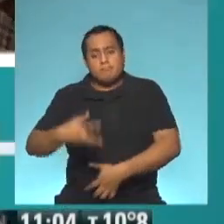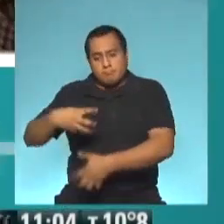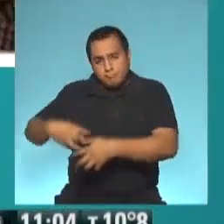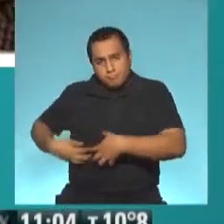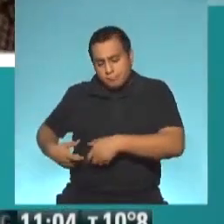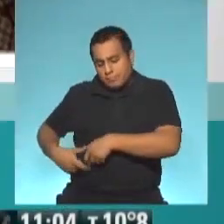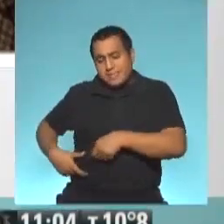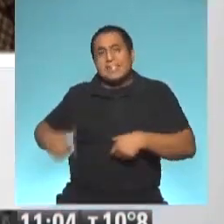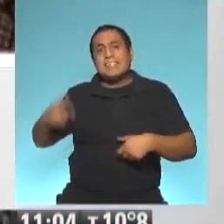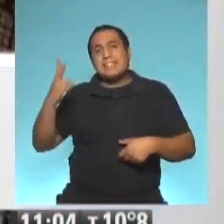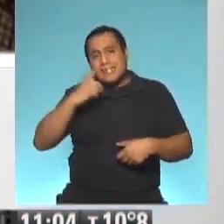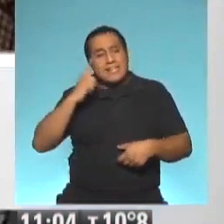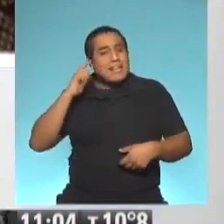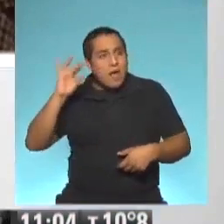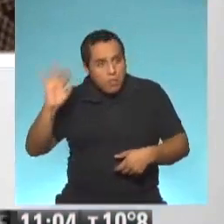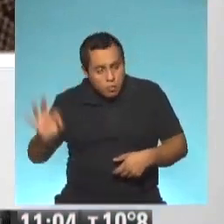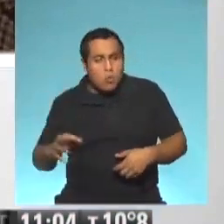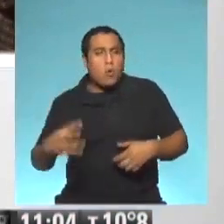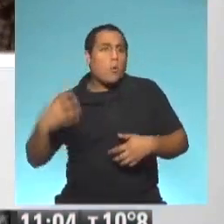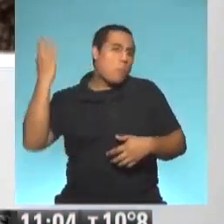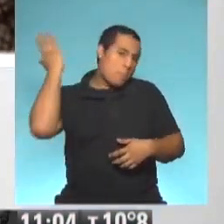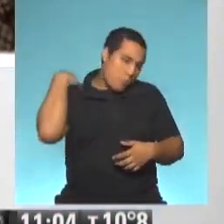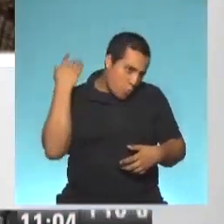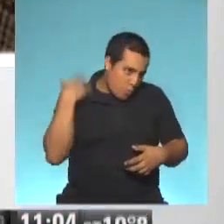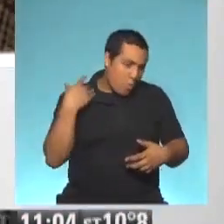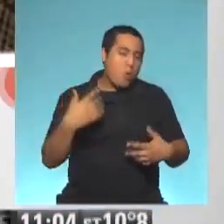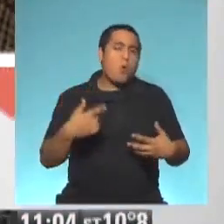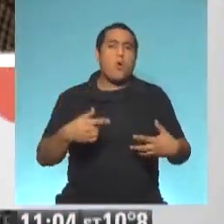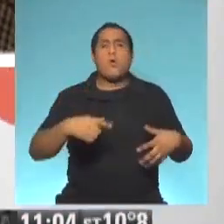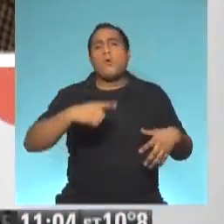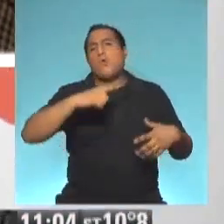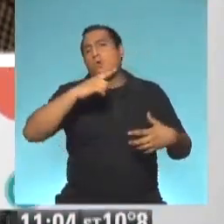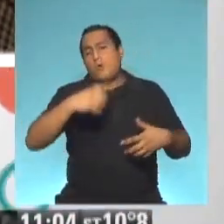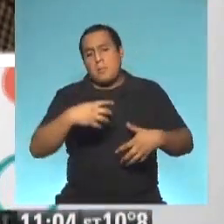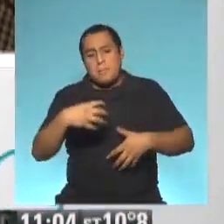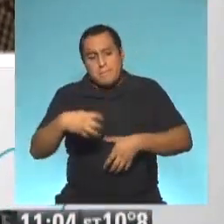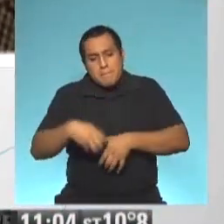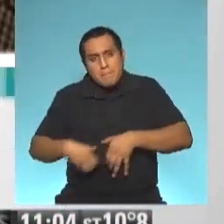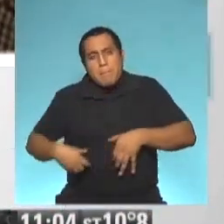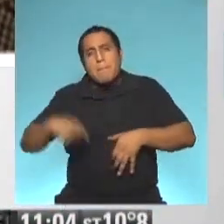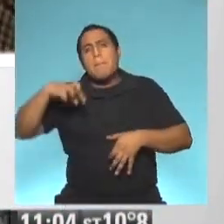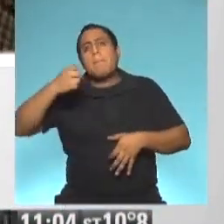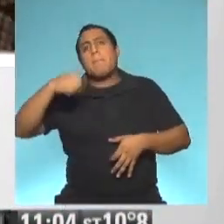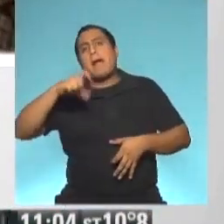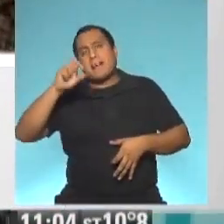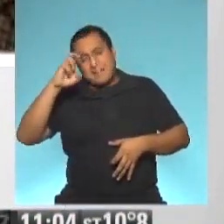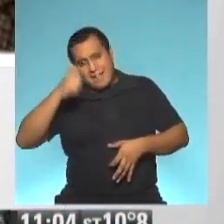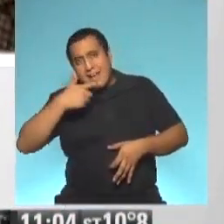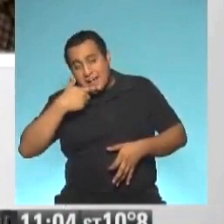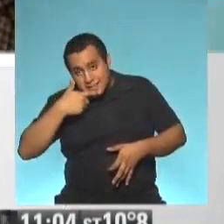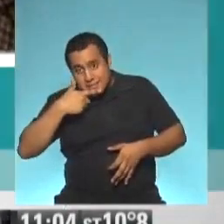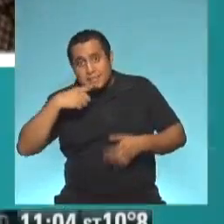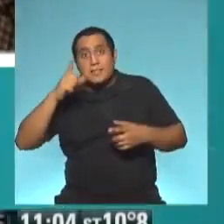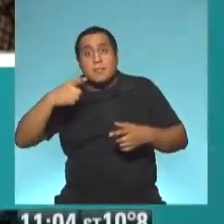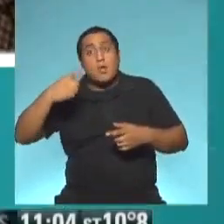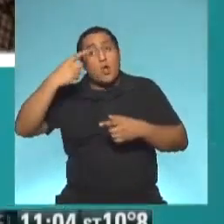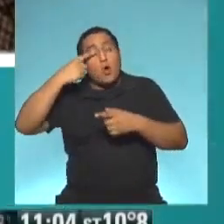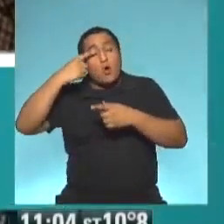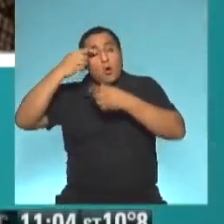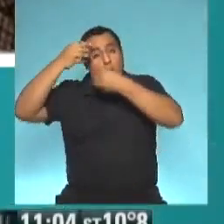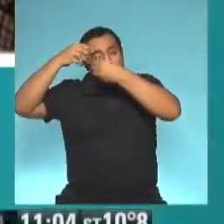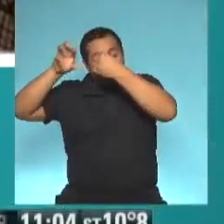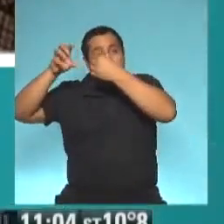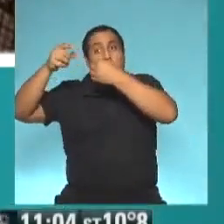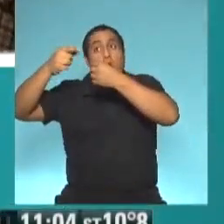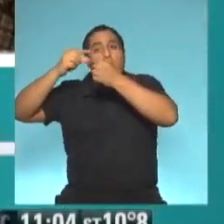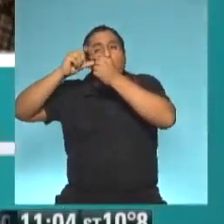trasplantes cardíacos, pulmonares, combinados como reno-pancreático y trasplantes de córnea, un número superior a 50,